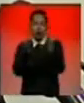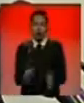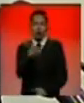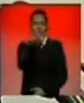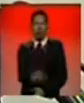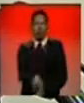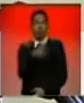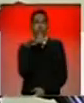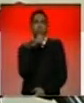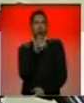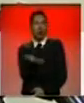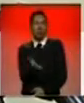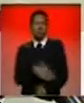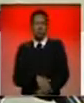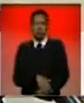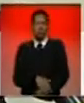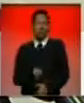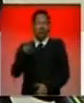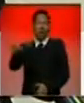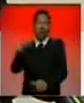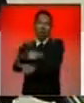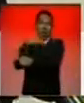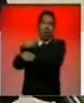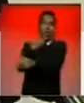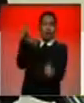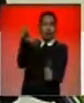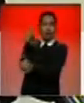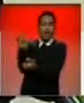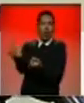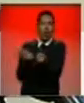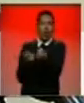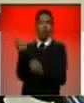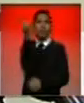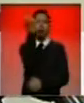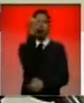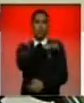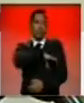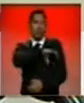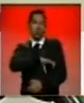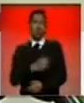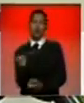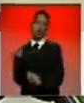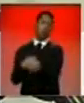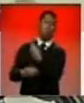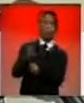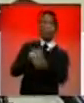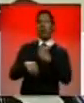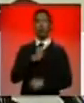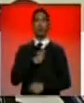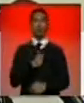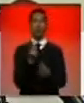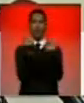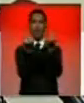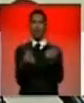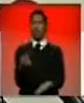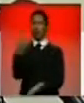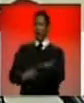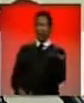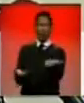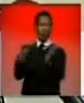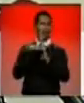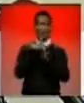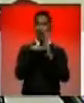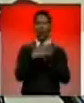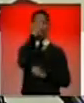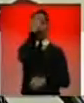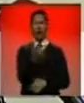tipo de relación contractual. Que no esos asesores no manejen los fondos del municipio como que fuera caja chica de ellos. ¿Qué es lo que está pasando con la banca? ¿Por